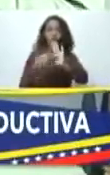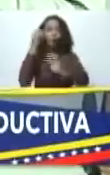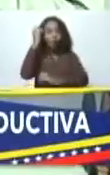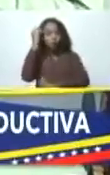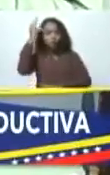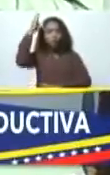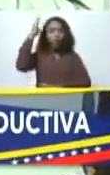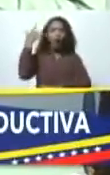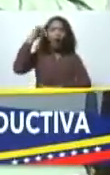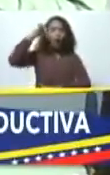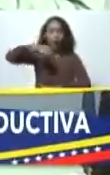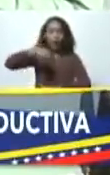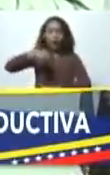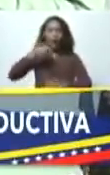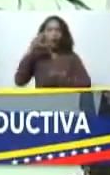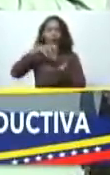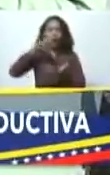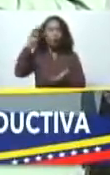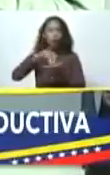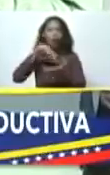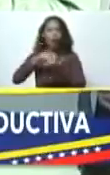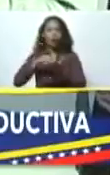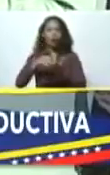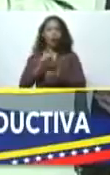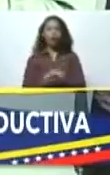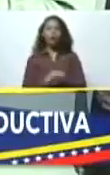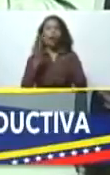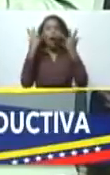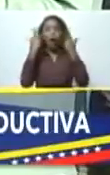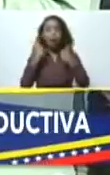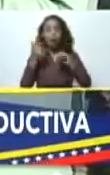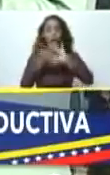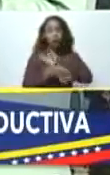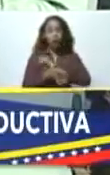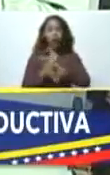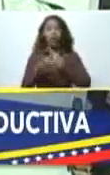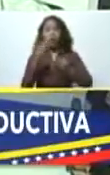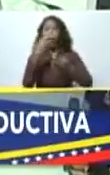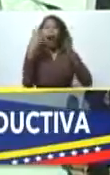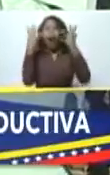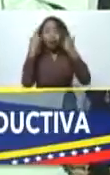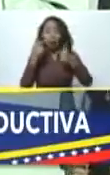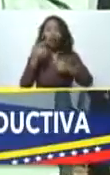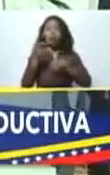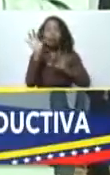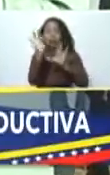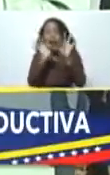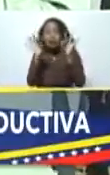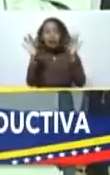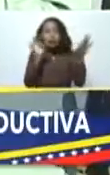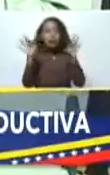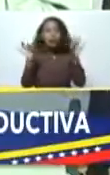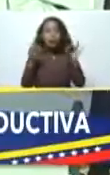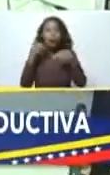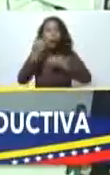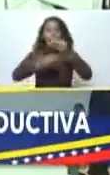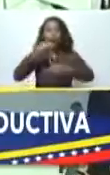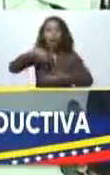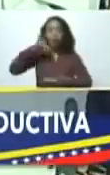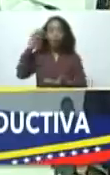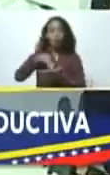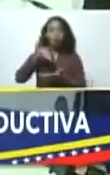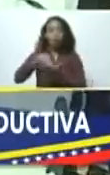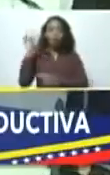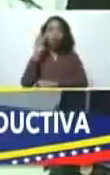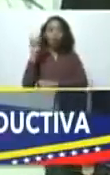estado Miranda tiene en materia caprina y ovina, unas razas bastante seleccionadas para hacer de Miranda y de Venezuela, bueno,